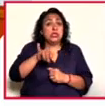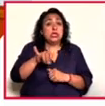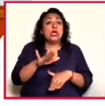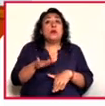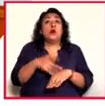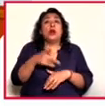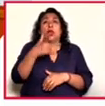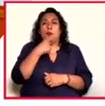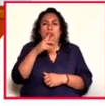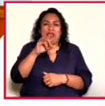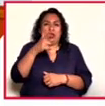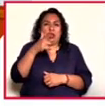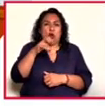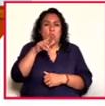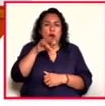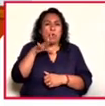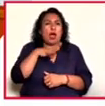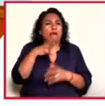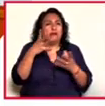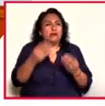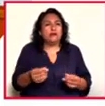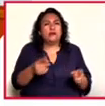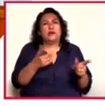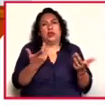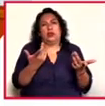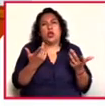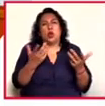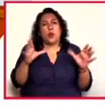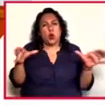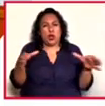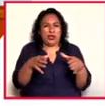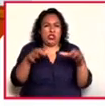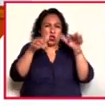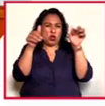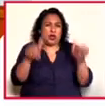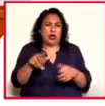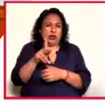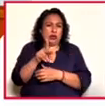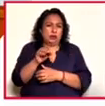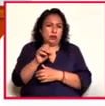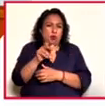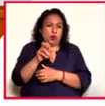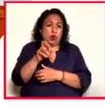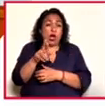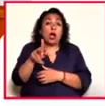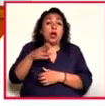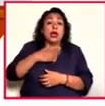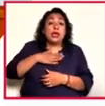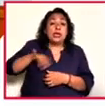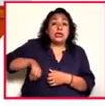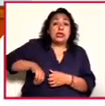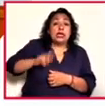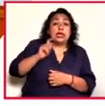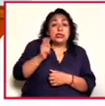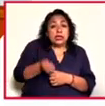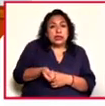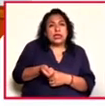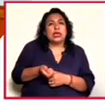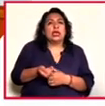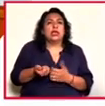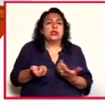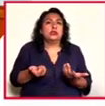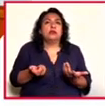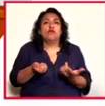Rivera conformó una vastísima colección de arte popular y nos interesa ahora ir dándole pues